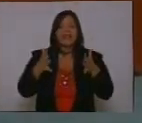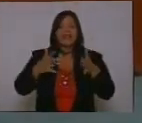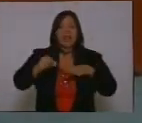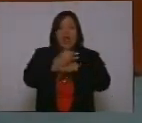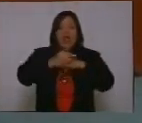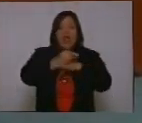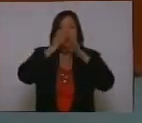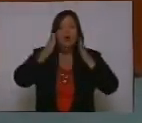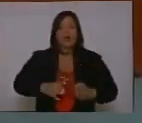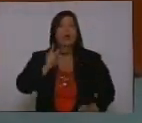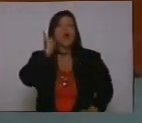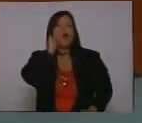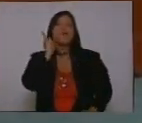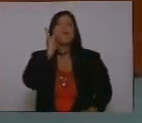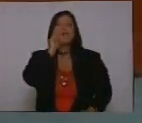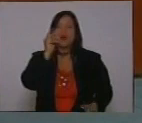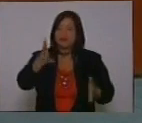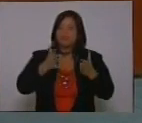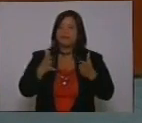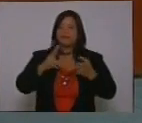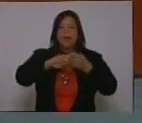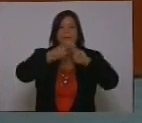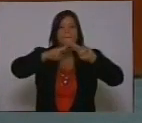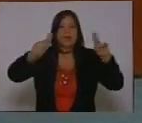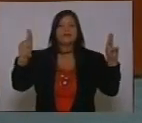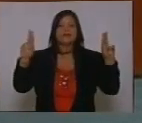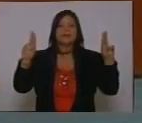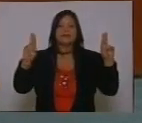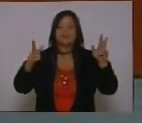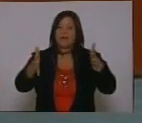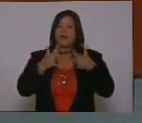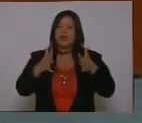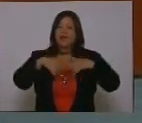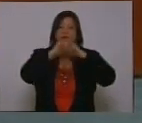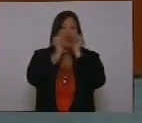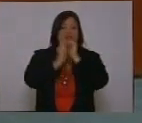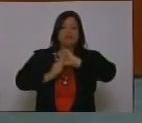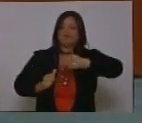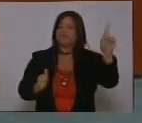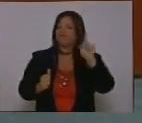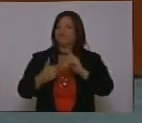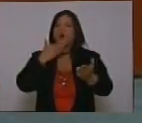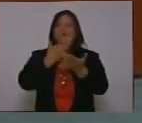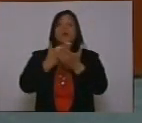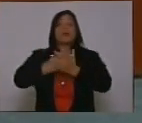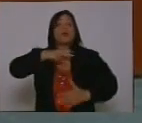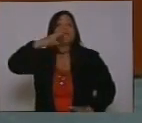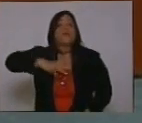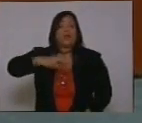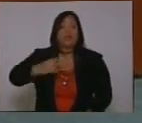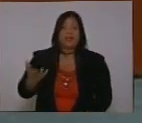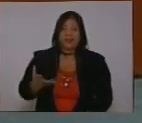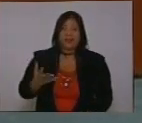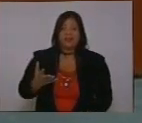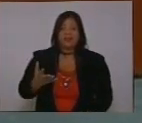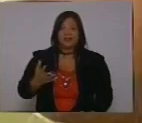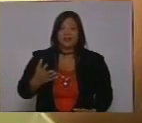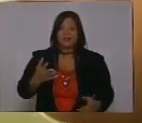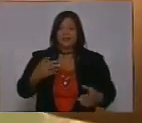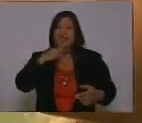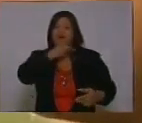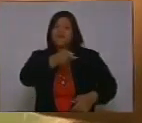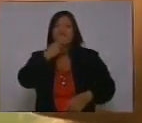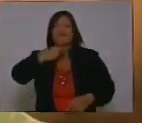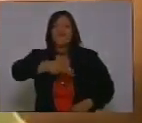los candidatos a gobernadores de la paz y no de la violencia, de las propuestas verdaderas y no de las